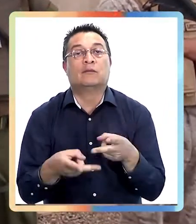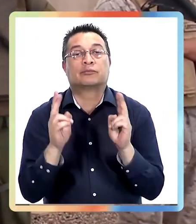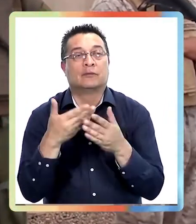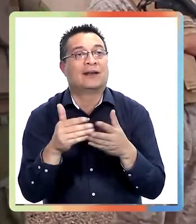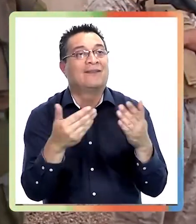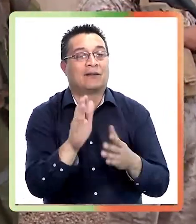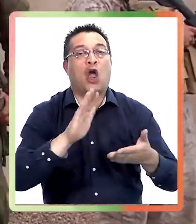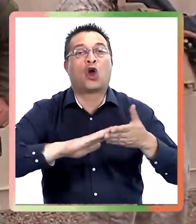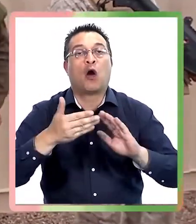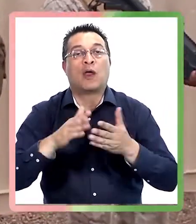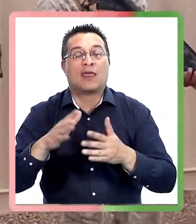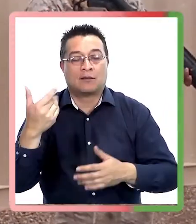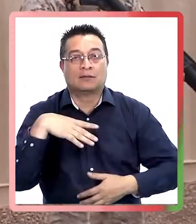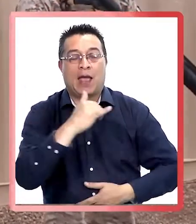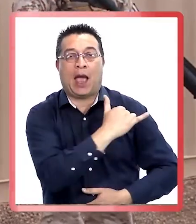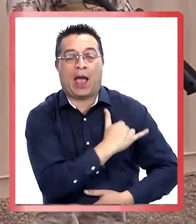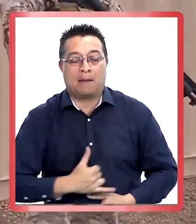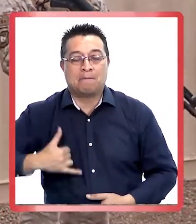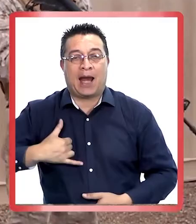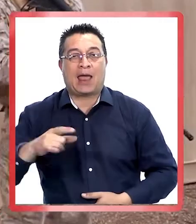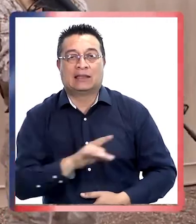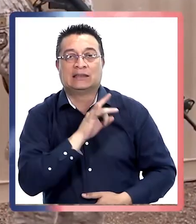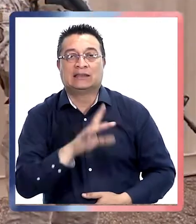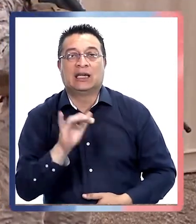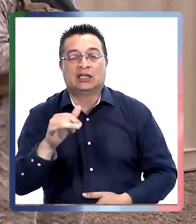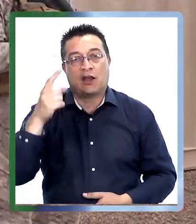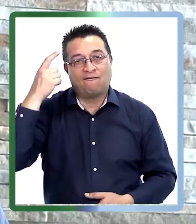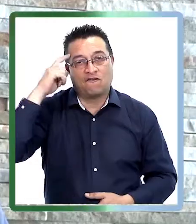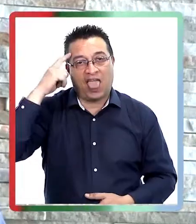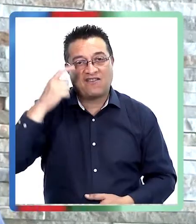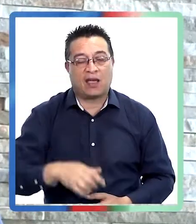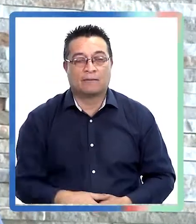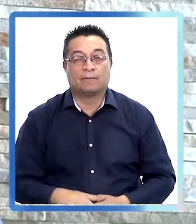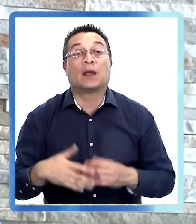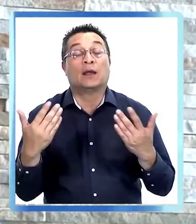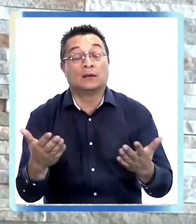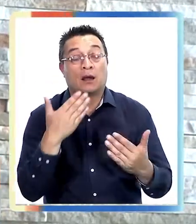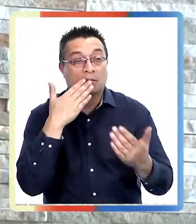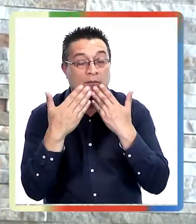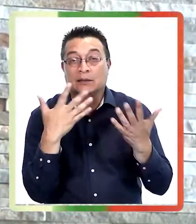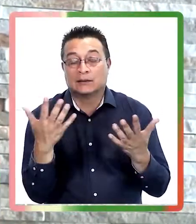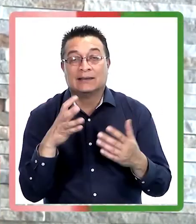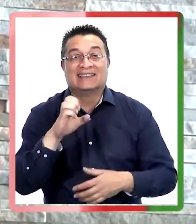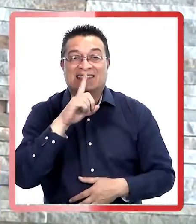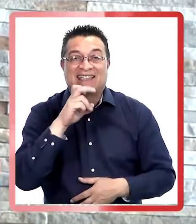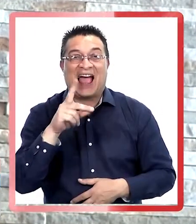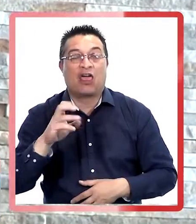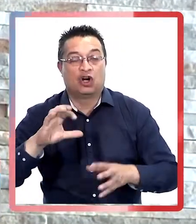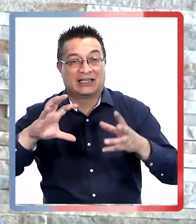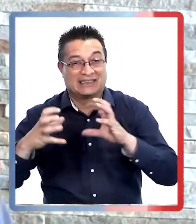libre tránsito de las comunidades aymaras entre Chile y Bolivia. Si vamos a hablar de que el estado de